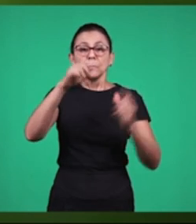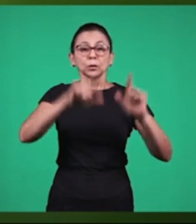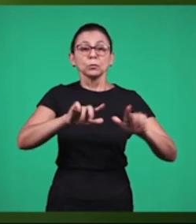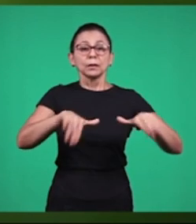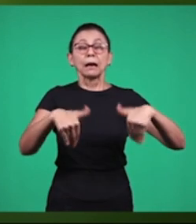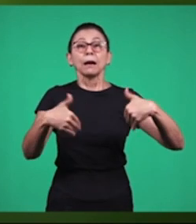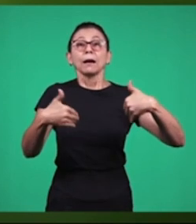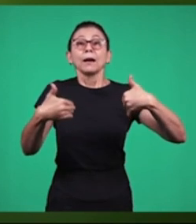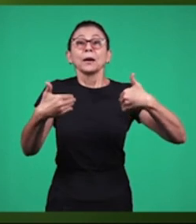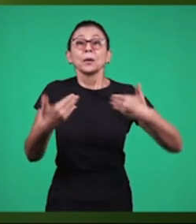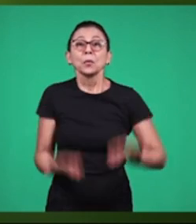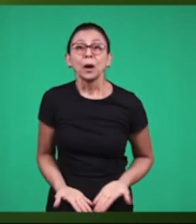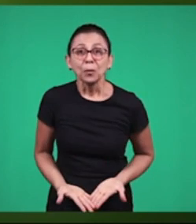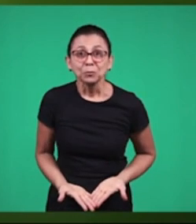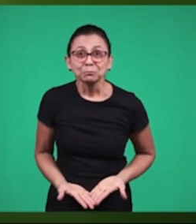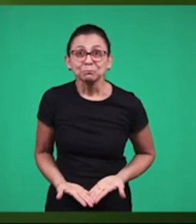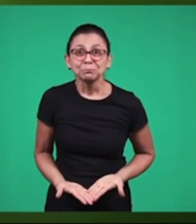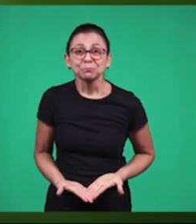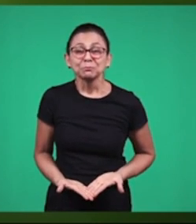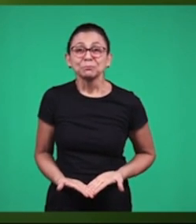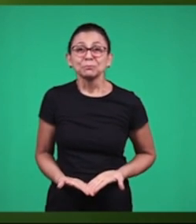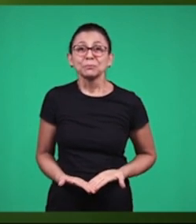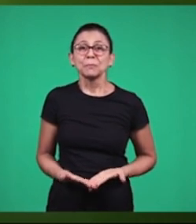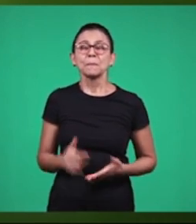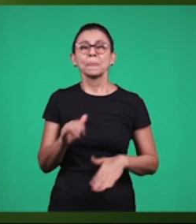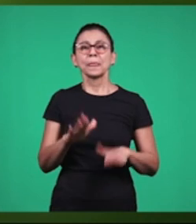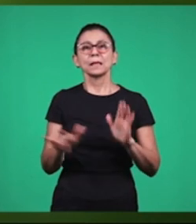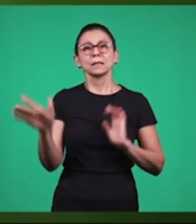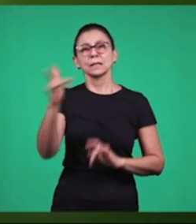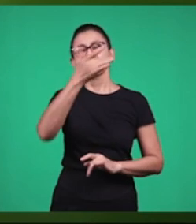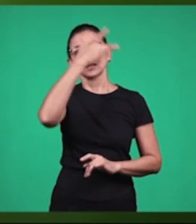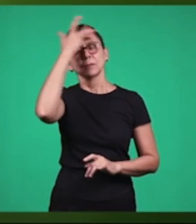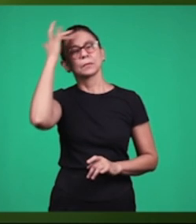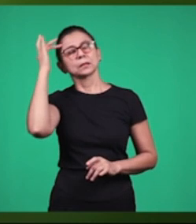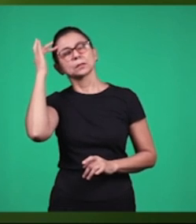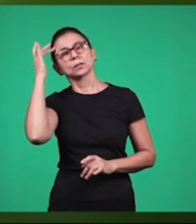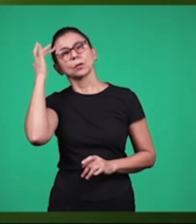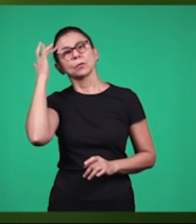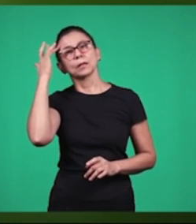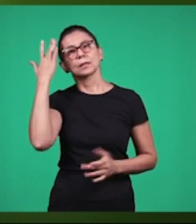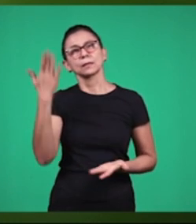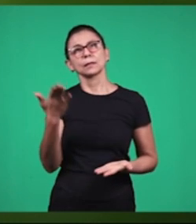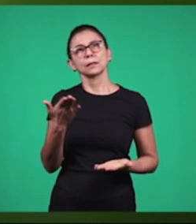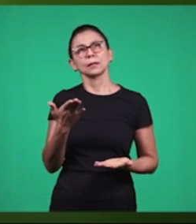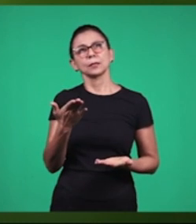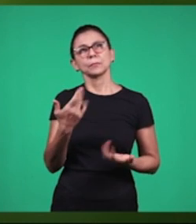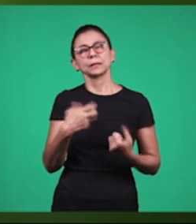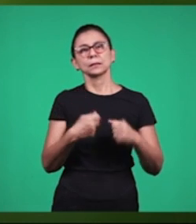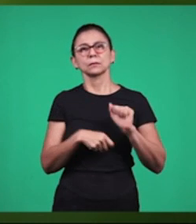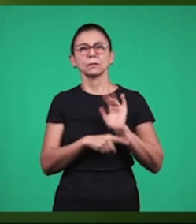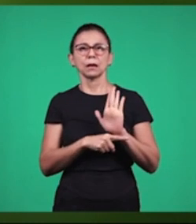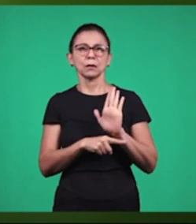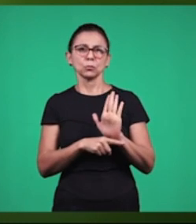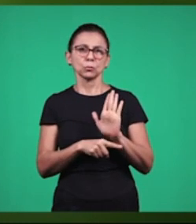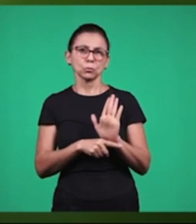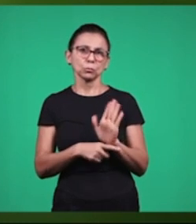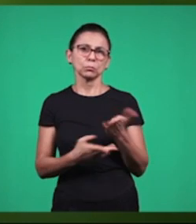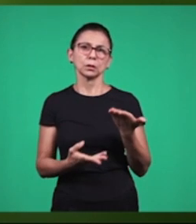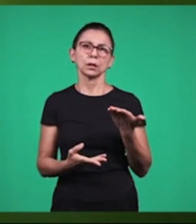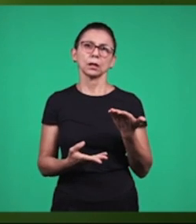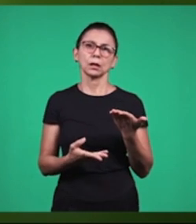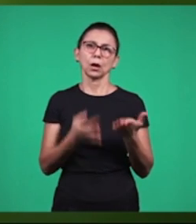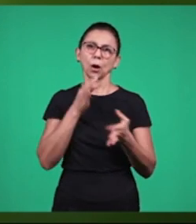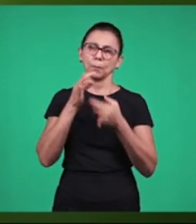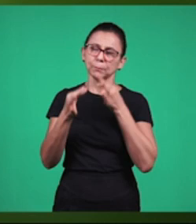escape. A veces tenemos amigos, personas que quieren ayudarnos, pero